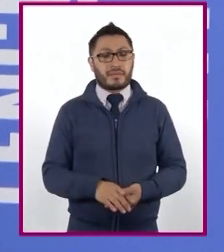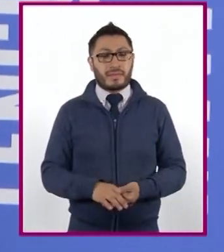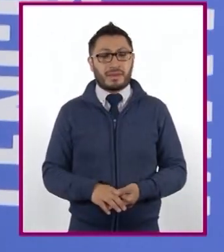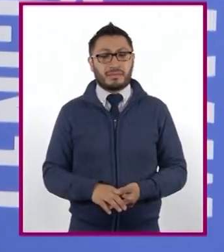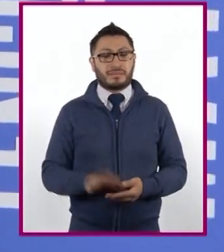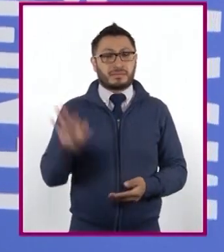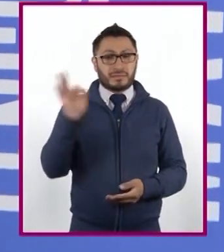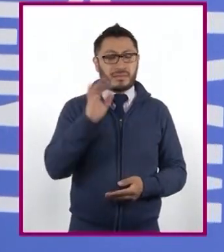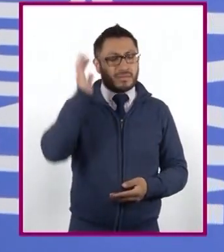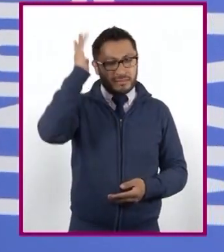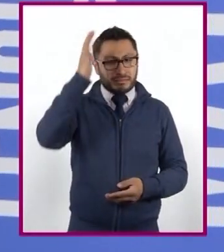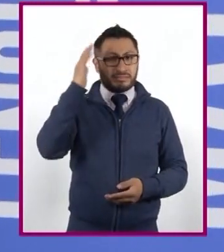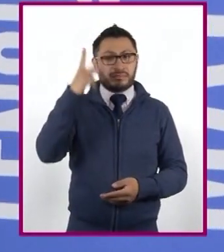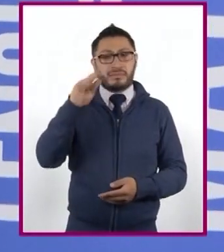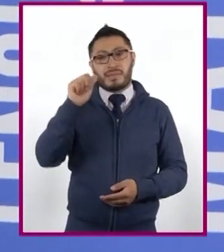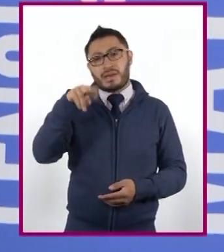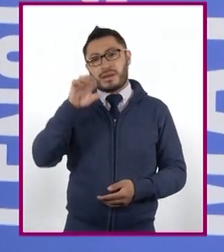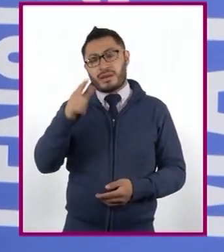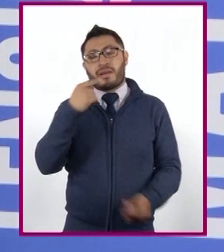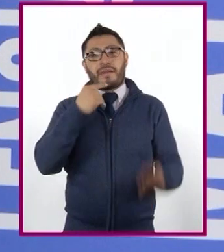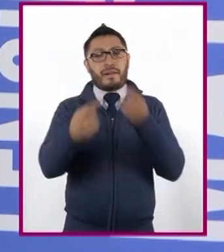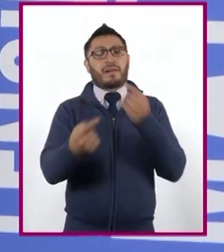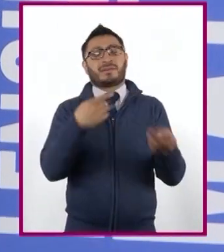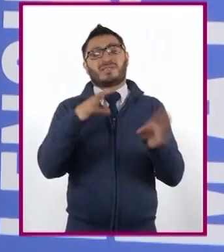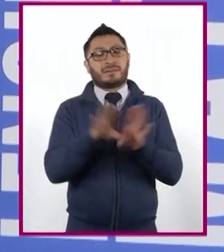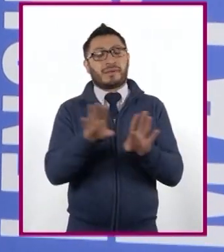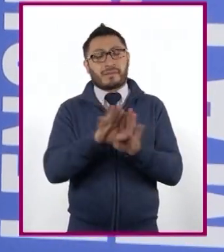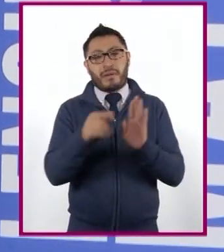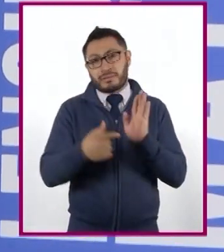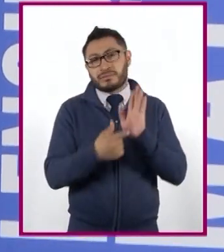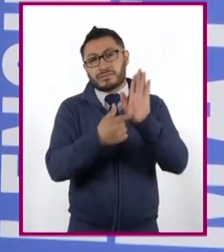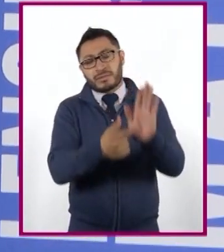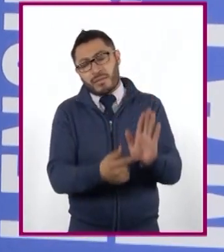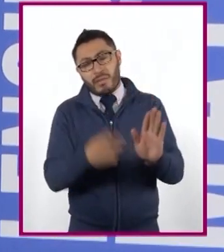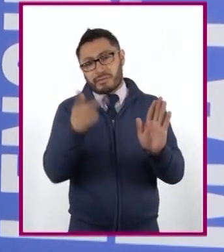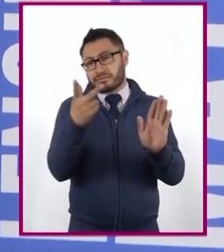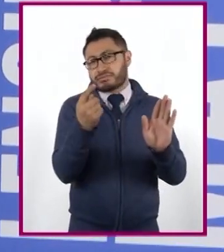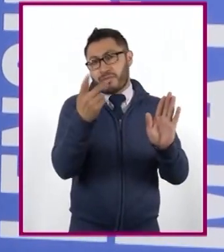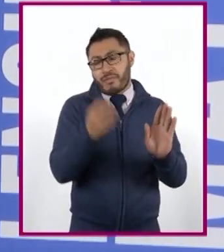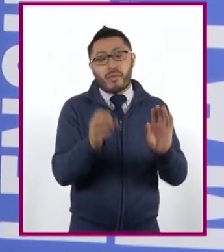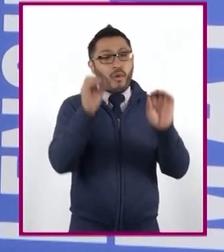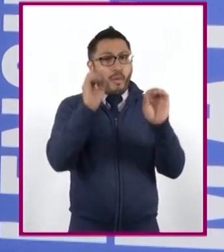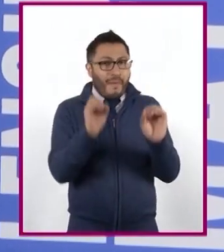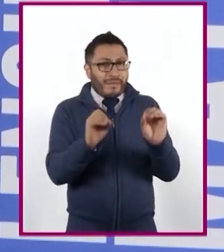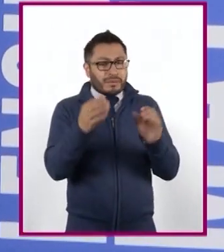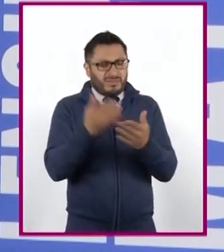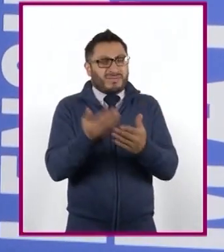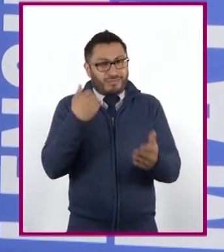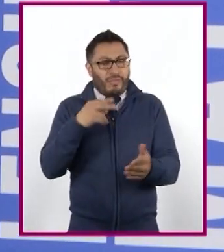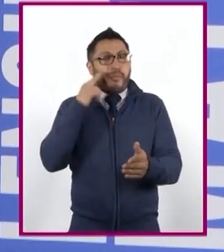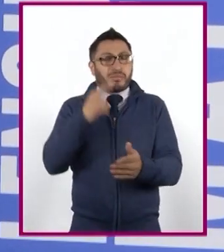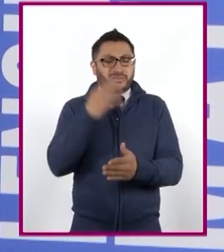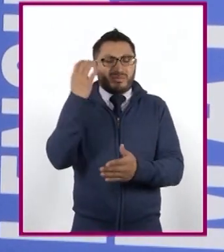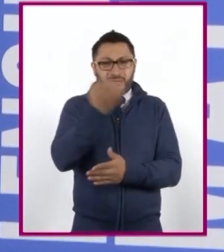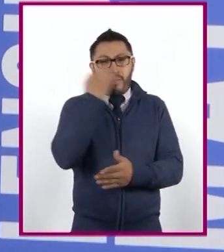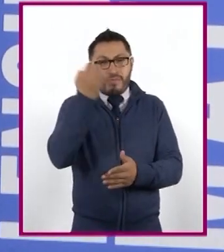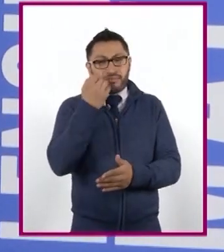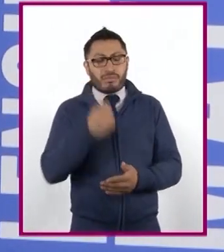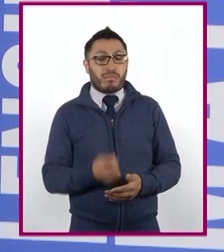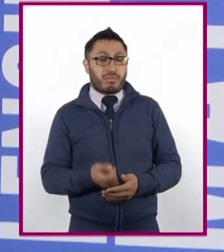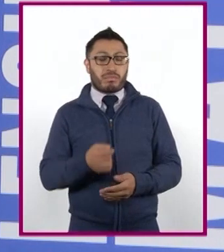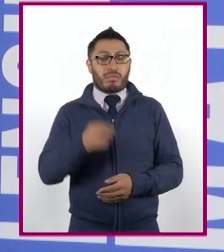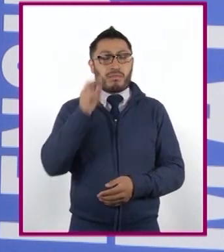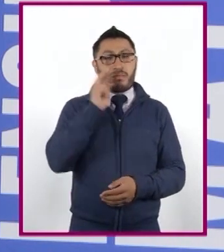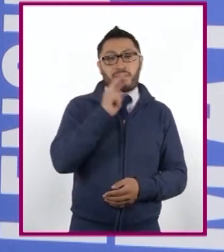Si analizamos un panel de discusión de los que aparecen en la televisión o los que hemos visto en la escuela,